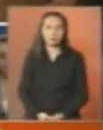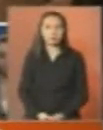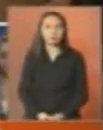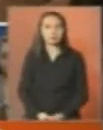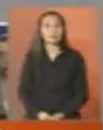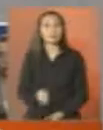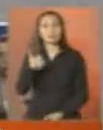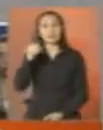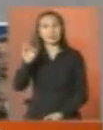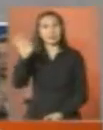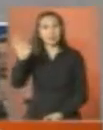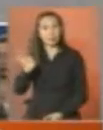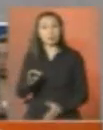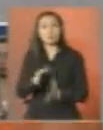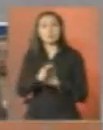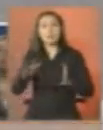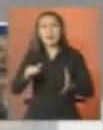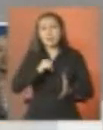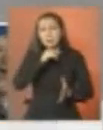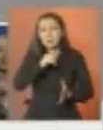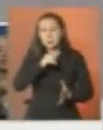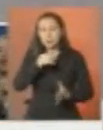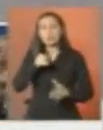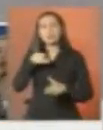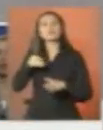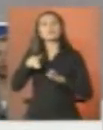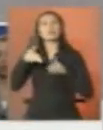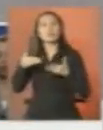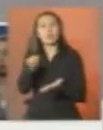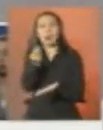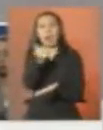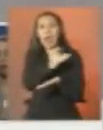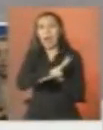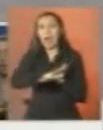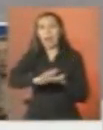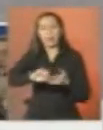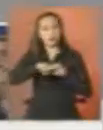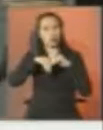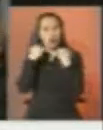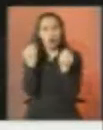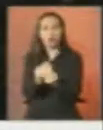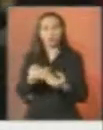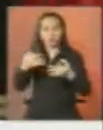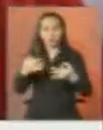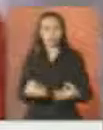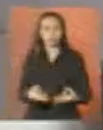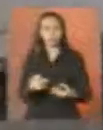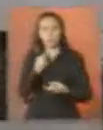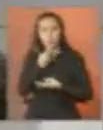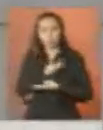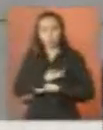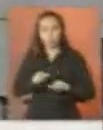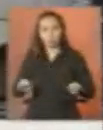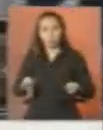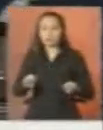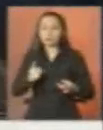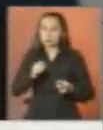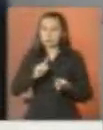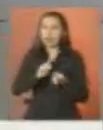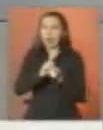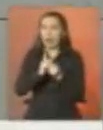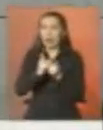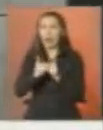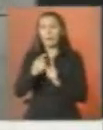Que el 60% más vulnerable accedan a la gratuidad completa y efectiva. Fue un anuncio que ha sufrido cambios.